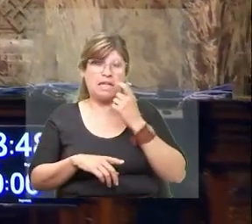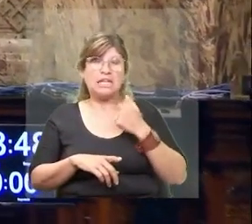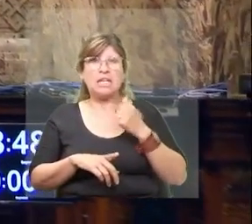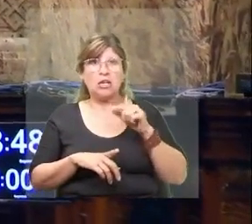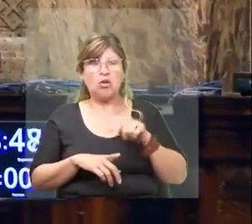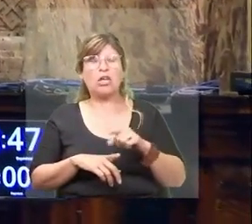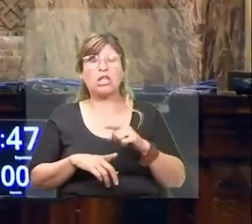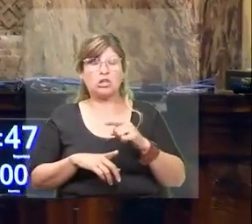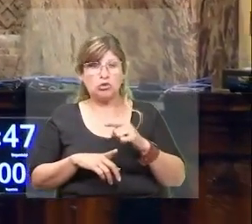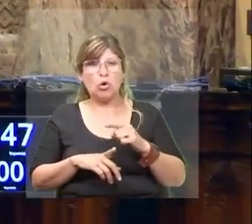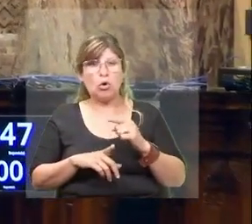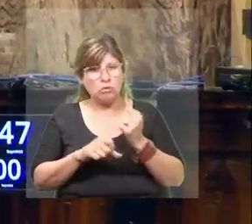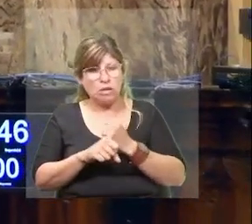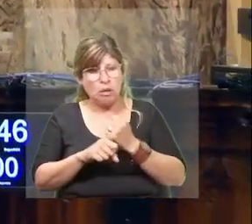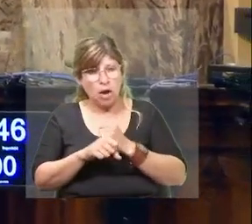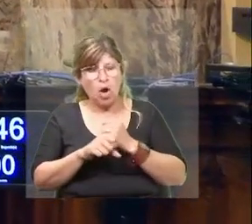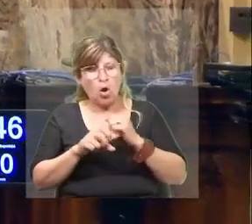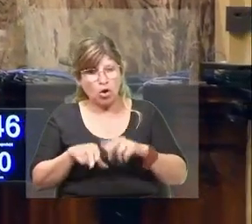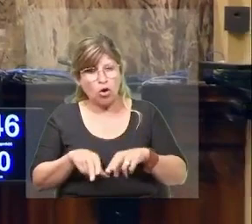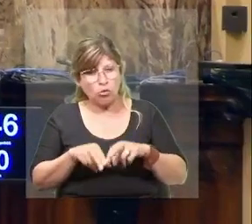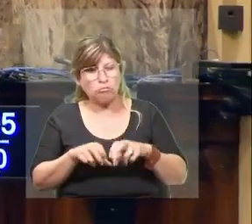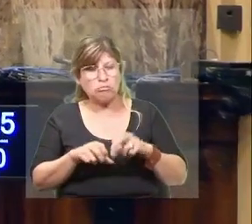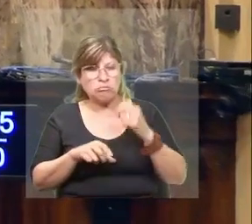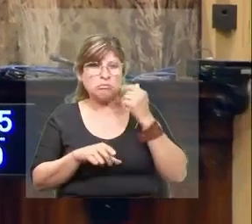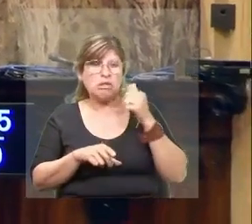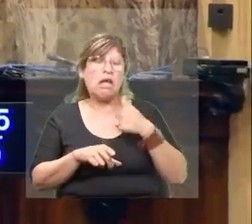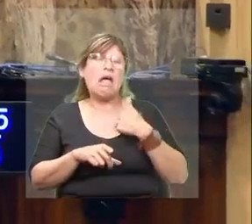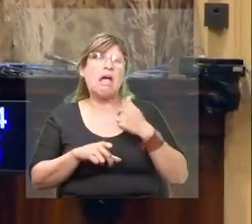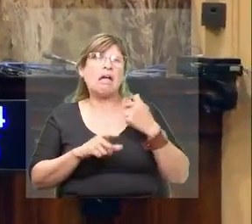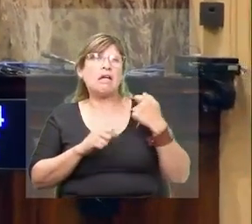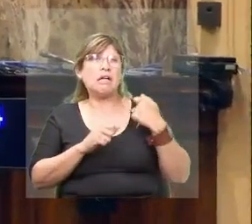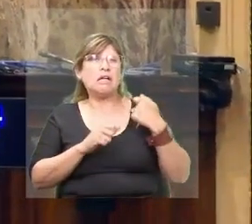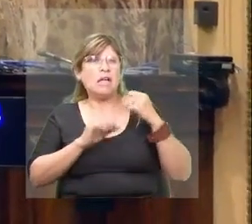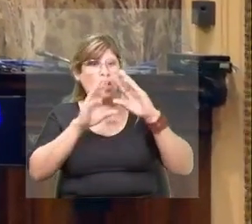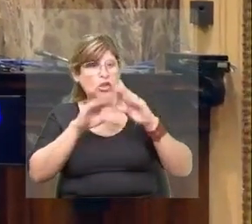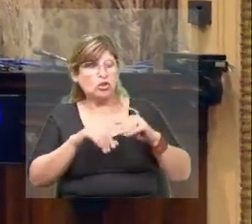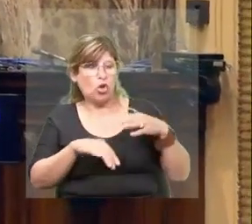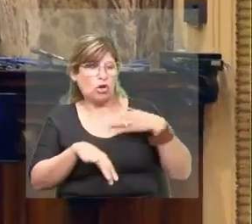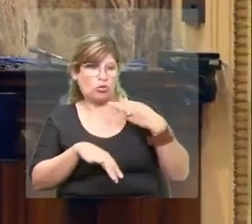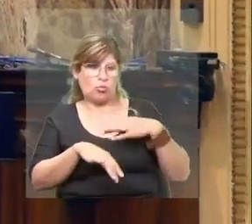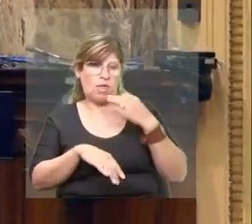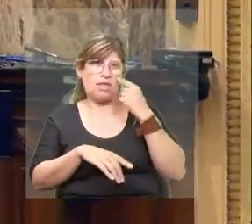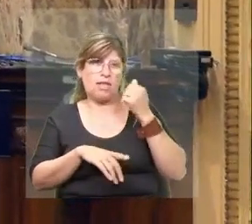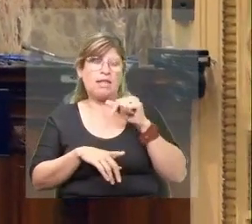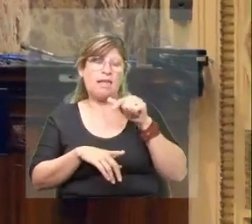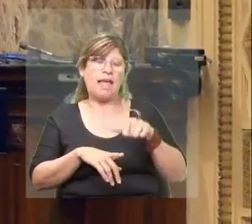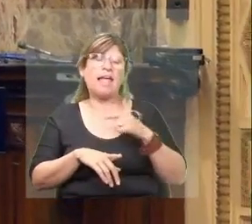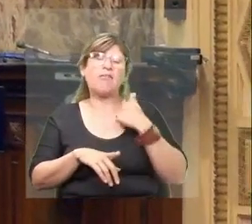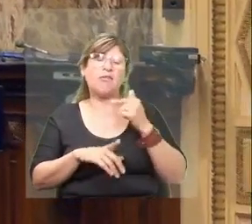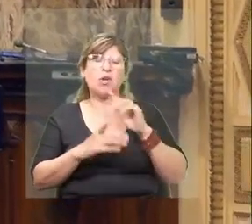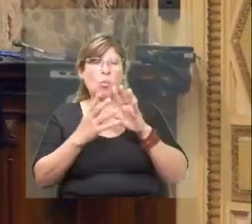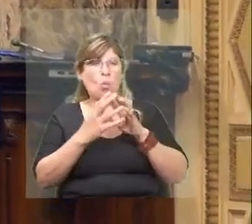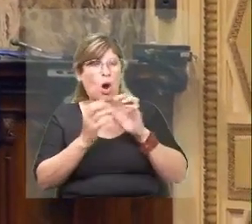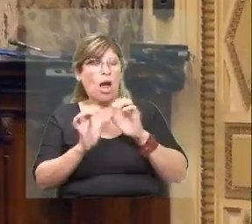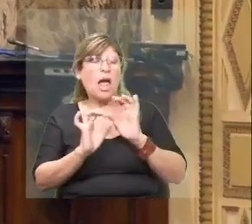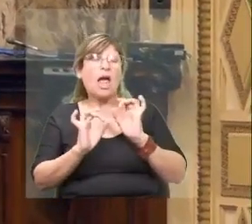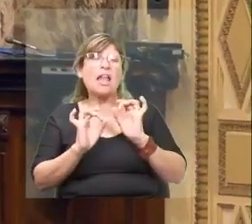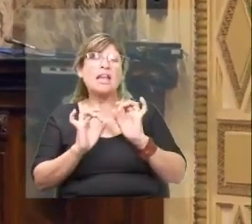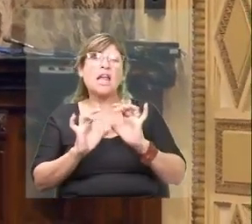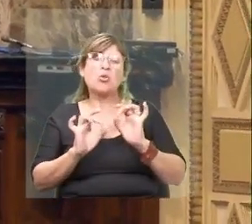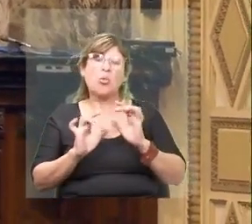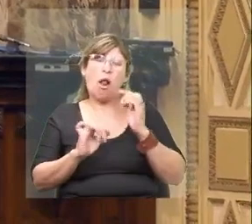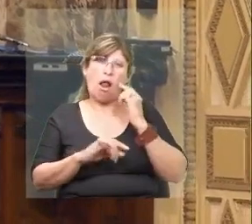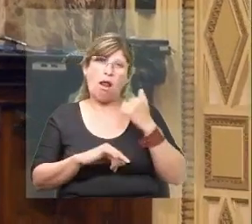sembró a lo largo de su vida. Astori fue un intérprete natural y